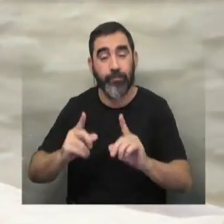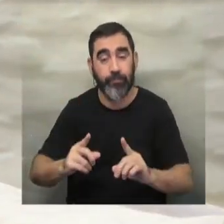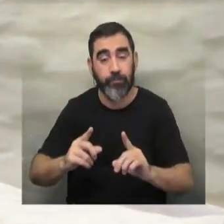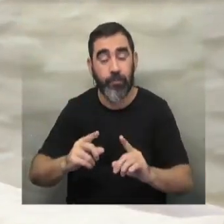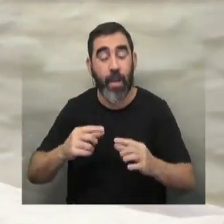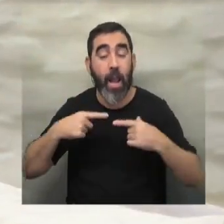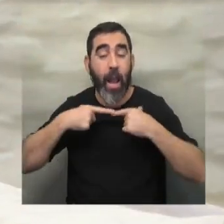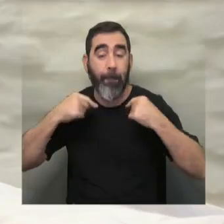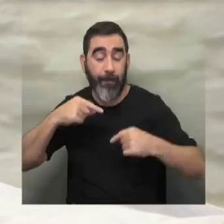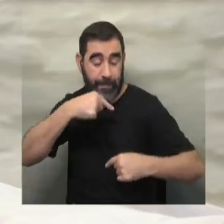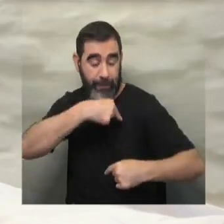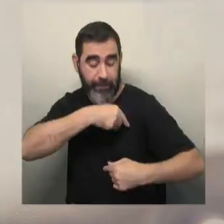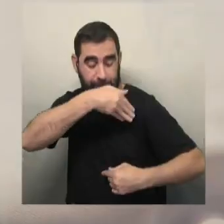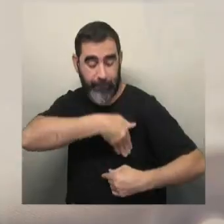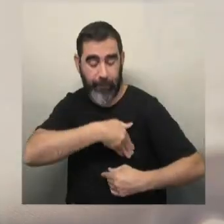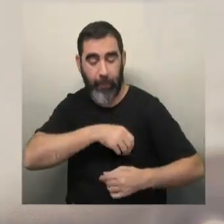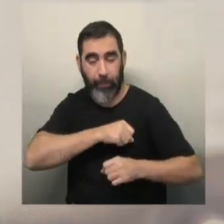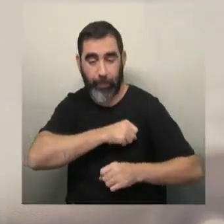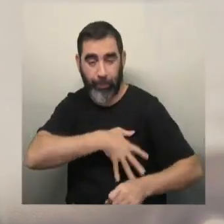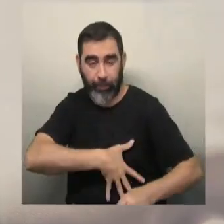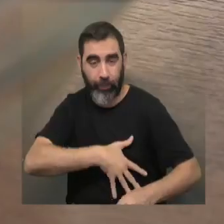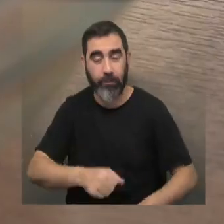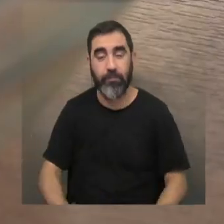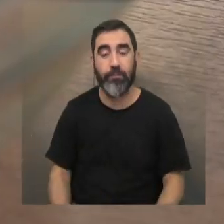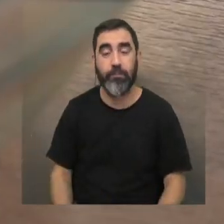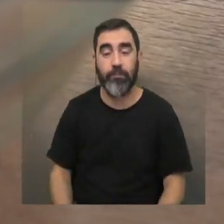las camisas, en los bolsillos de las camisas.